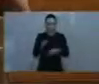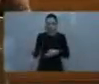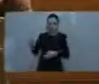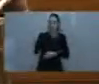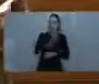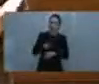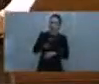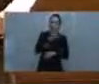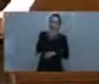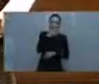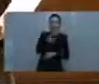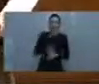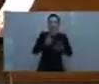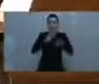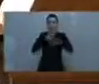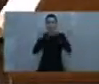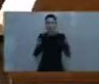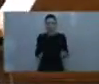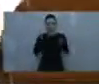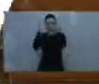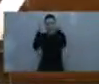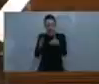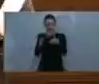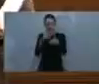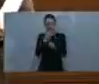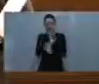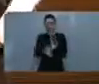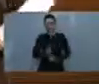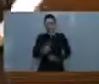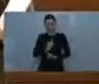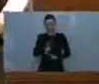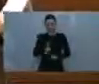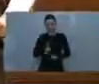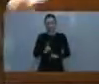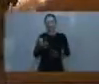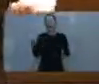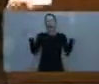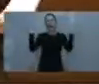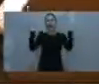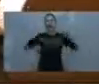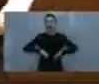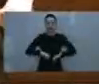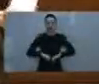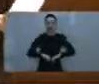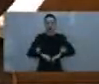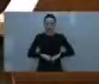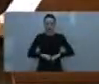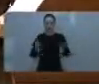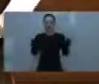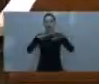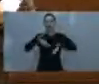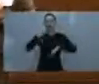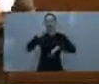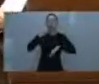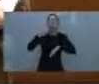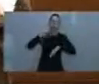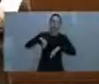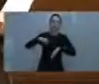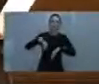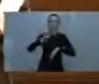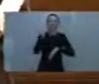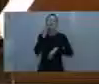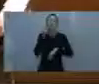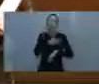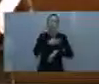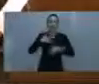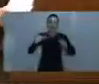claro, lo que usted no dice es que los acuerdos, ya quisiera el presidente Rajoy tener